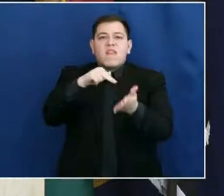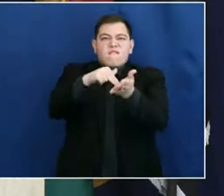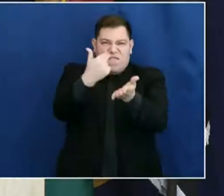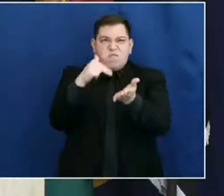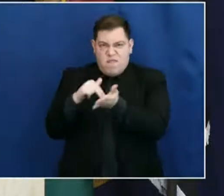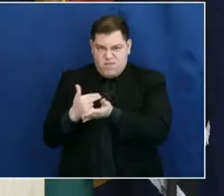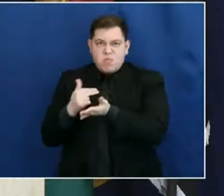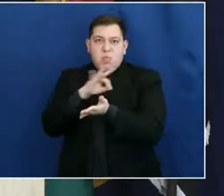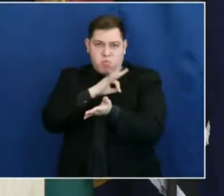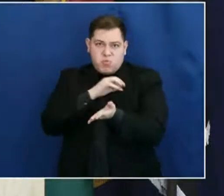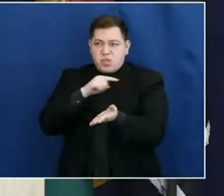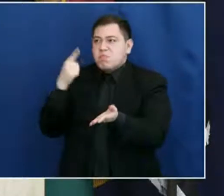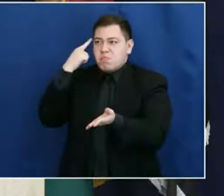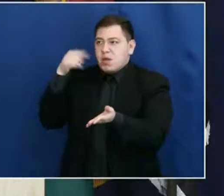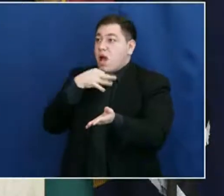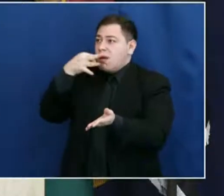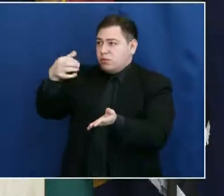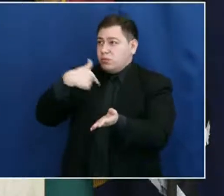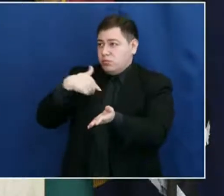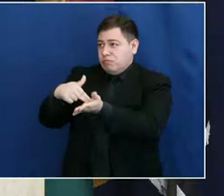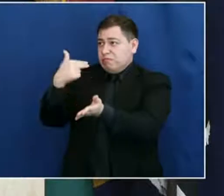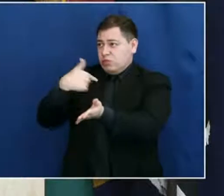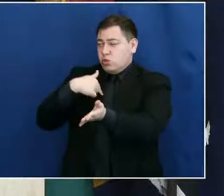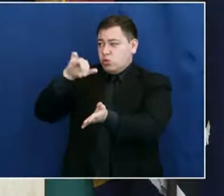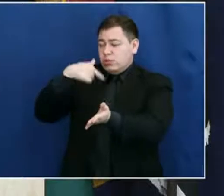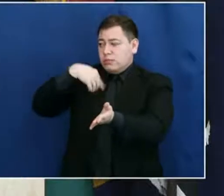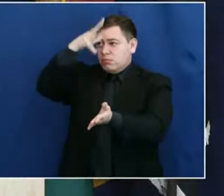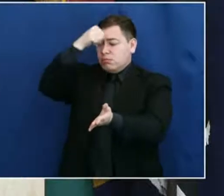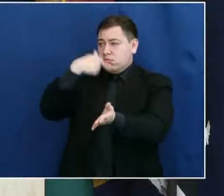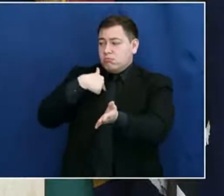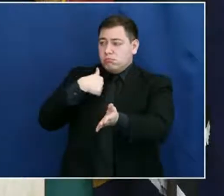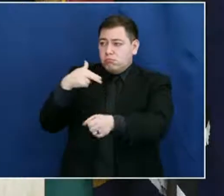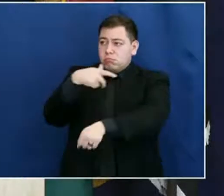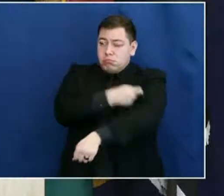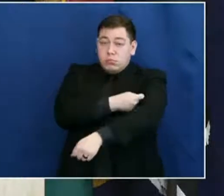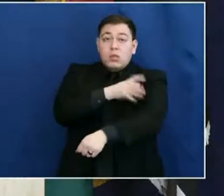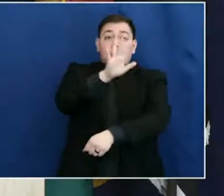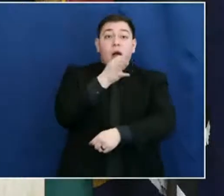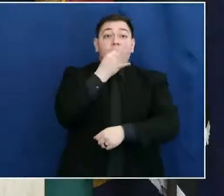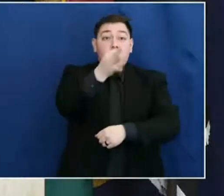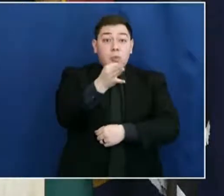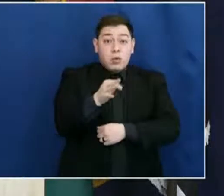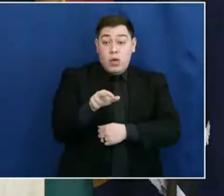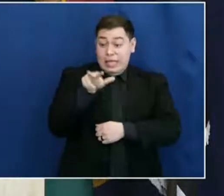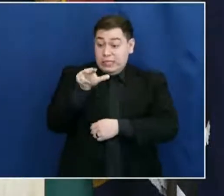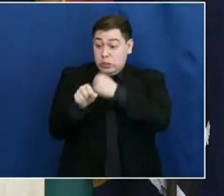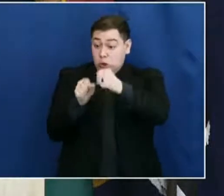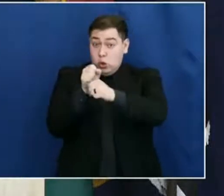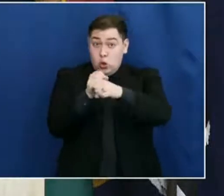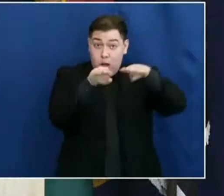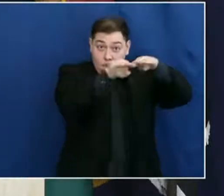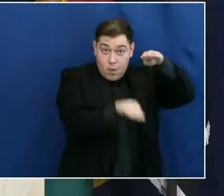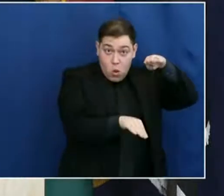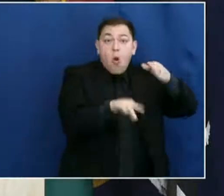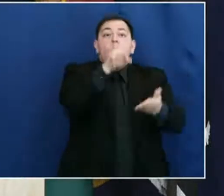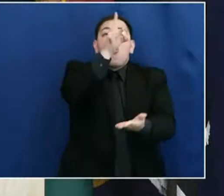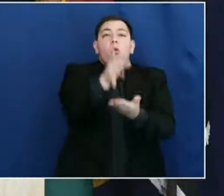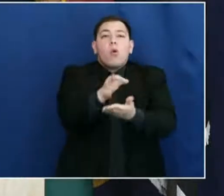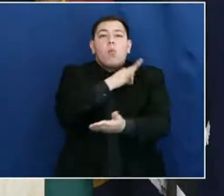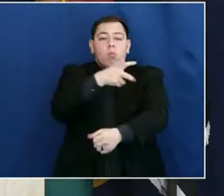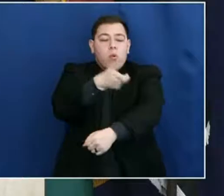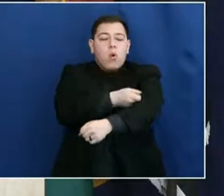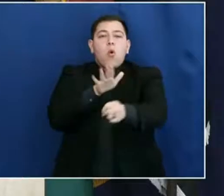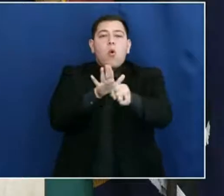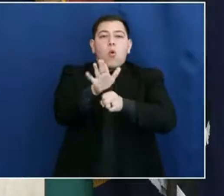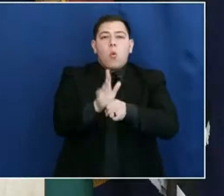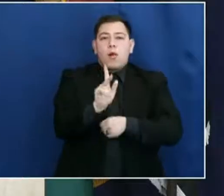de 18 años que sean elegibles para recibir la vacuna solo pueden recibir la vacuna Pfizer. También quiero mencionar, porque hemos